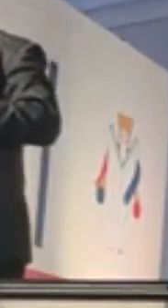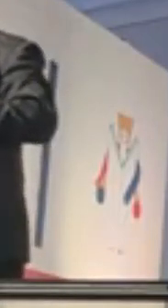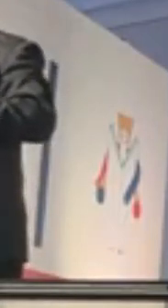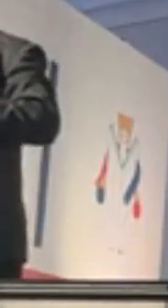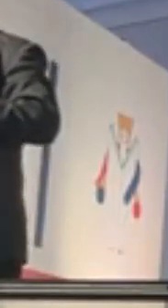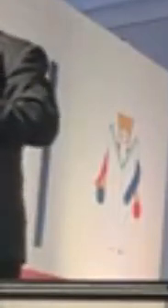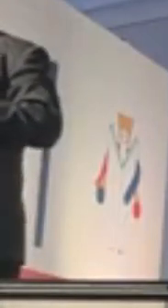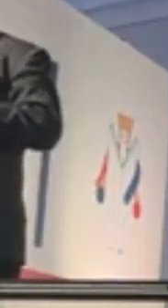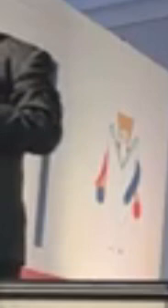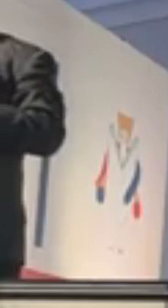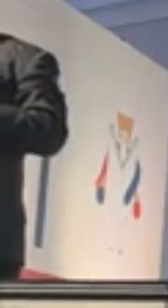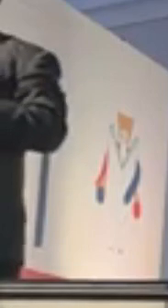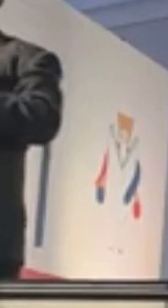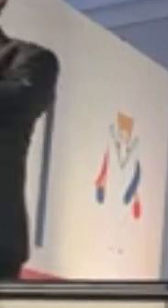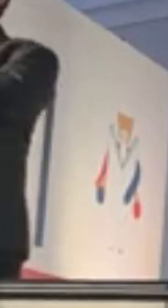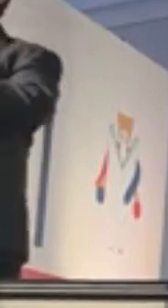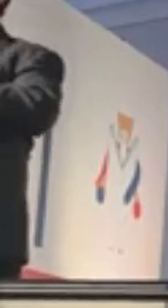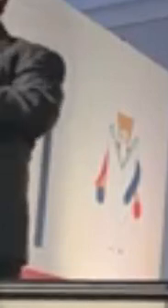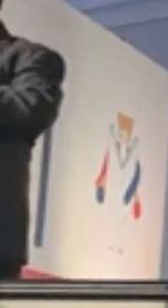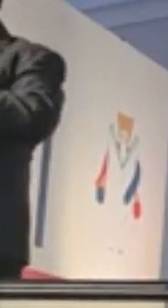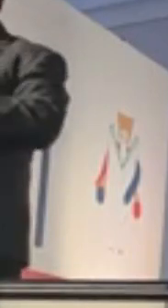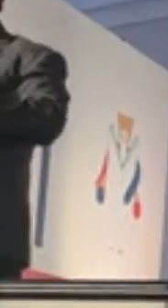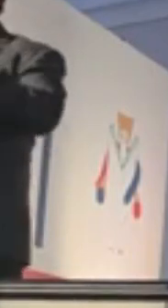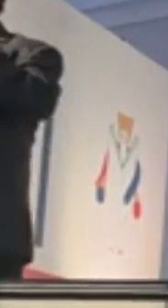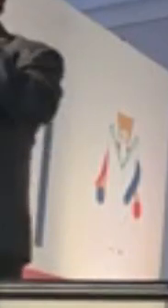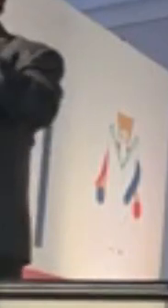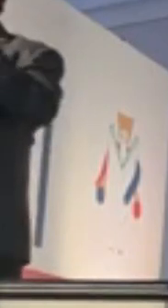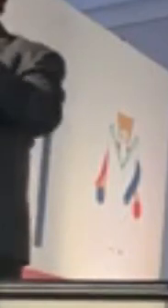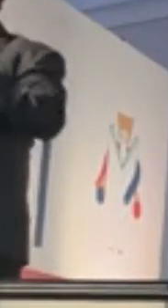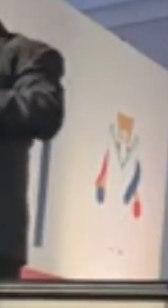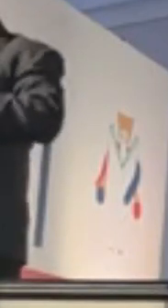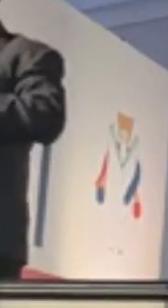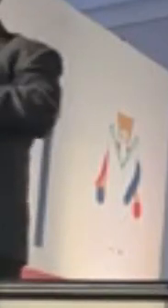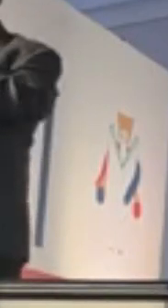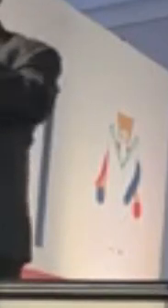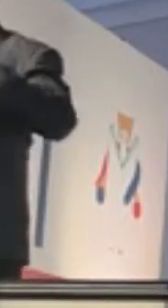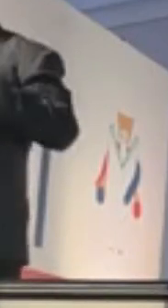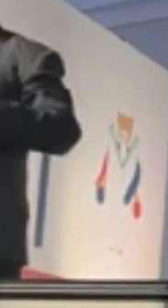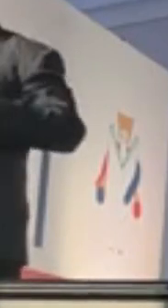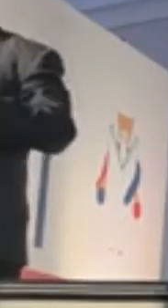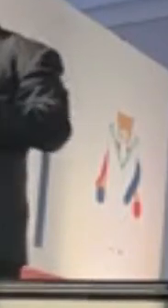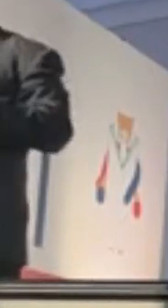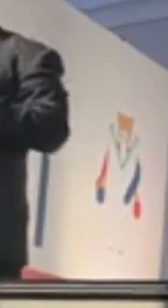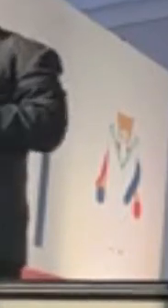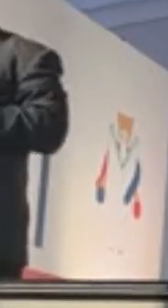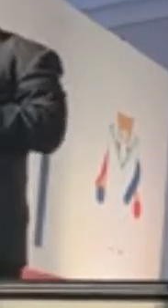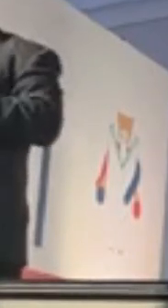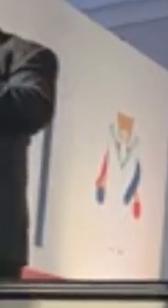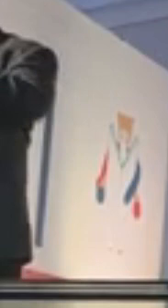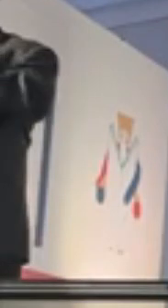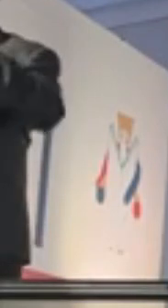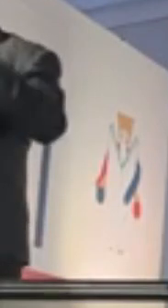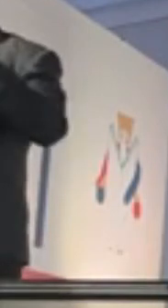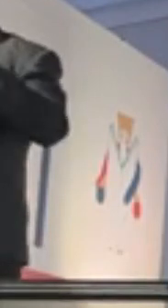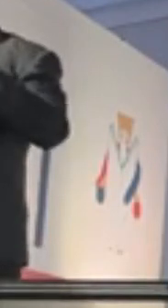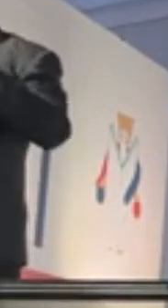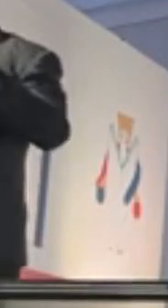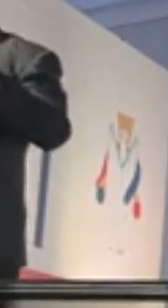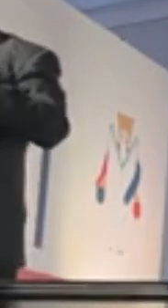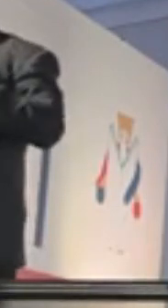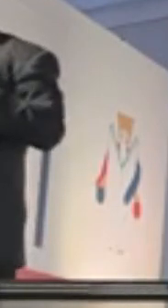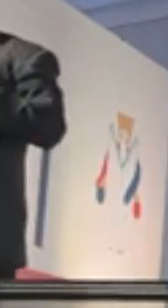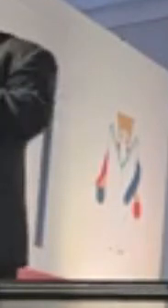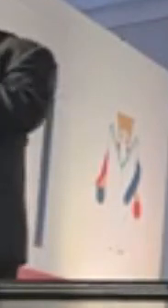y en cuánto tiempo? No, bueno, o sea, los procesos humanos, o sea, necesitas comerte un húngaro con todo y zapatos para saber que